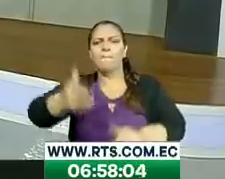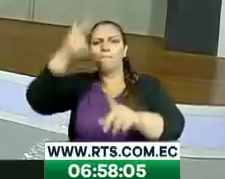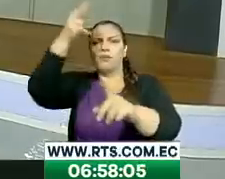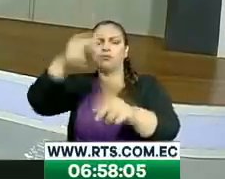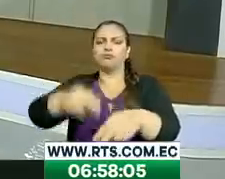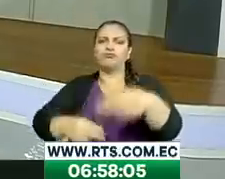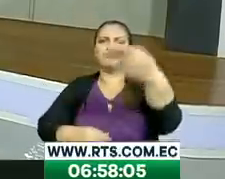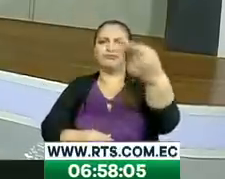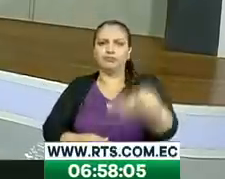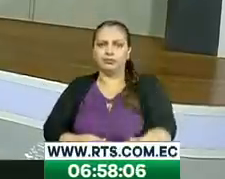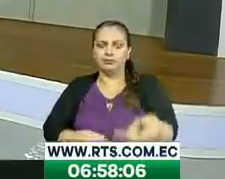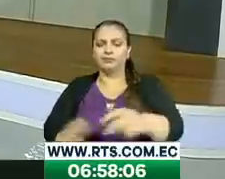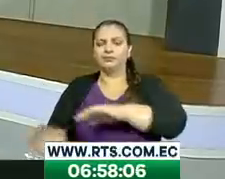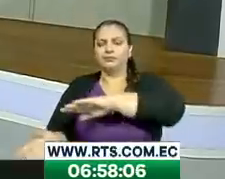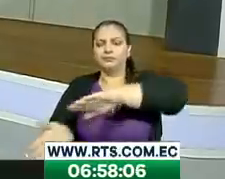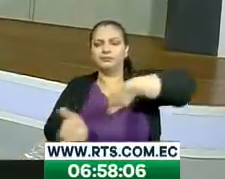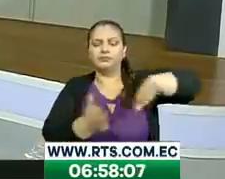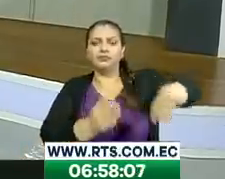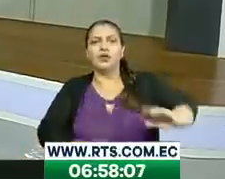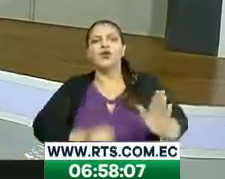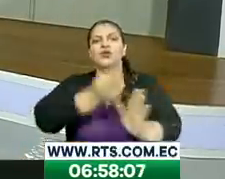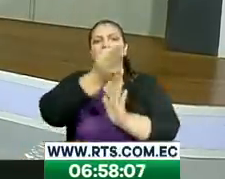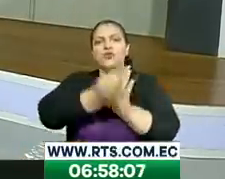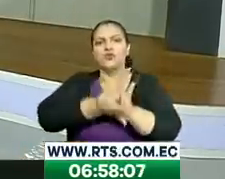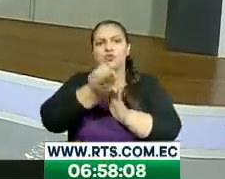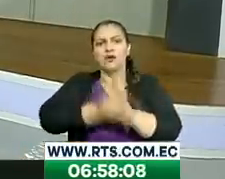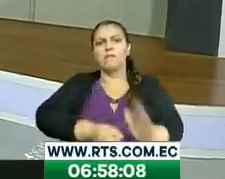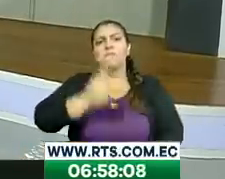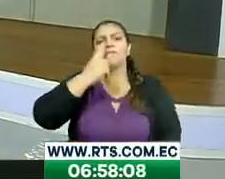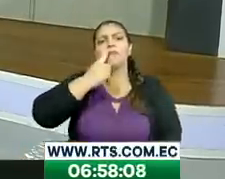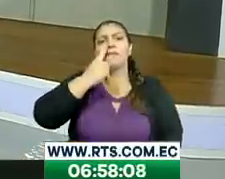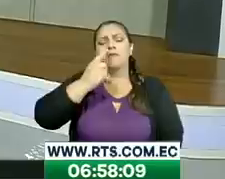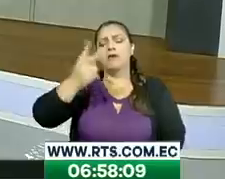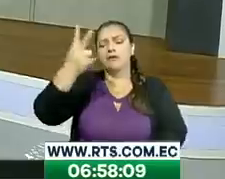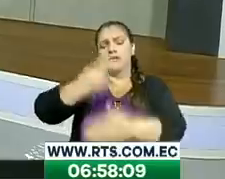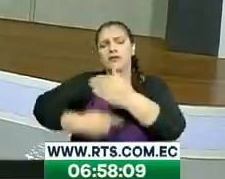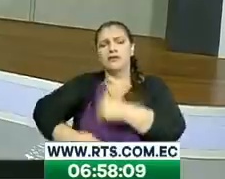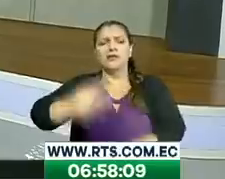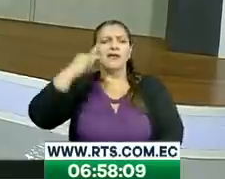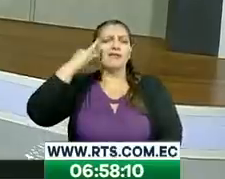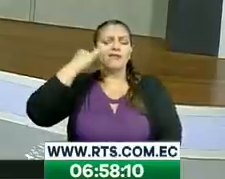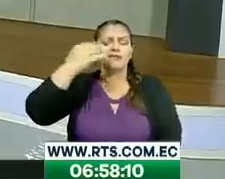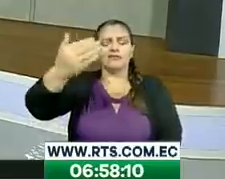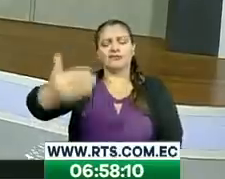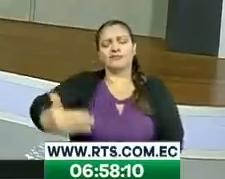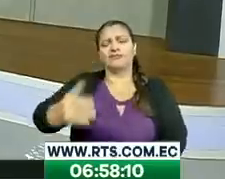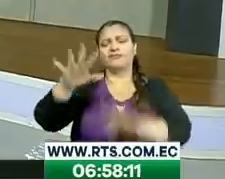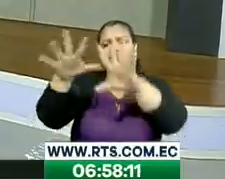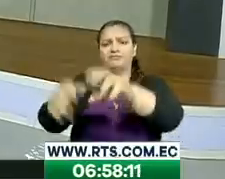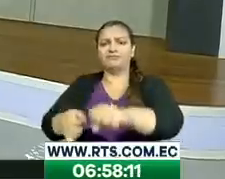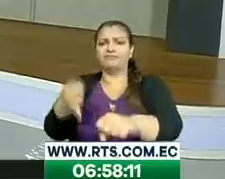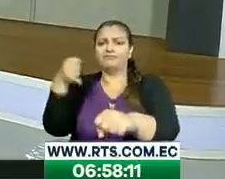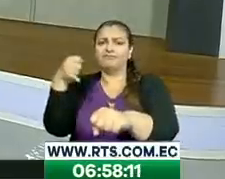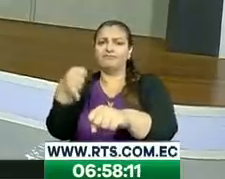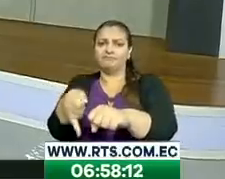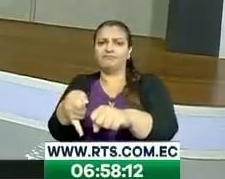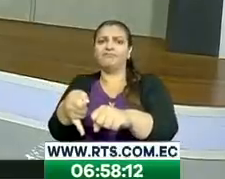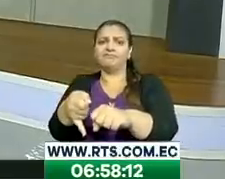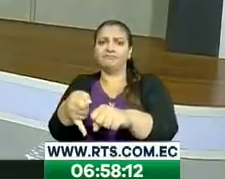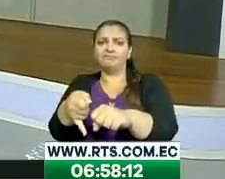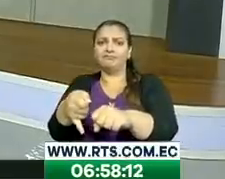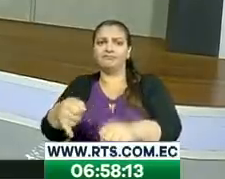nuevo caso de abuso sexual un hombre está acusado de violar a su hija menor de edad en el cantón durán